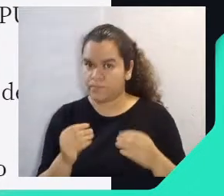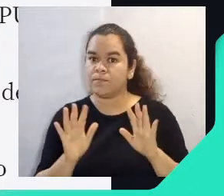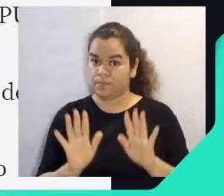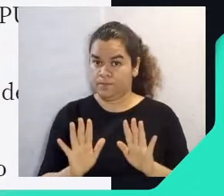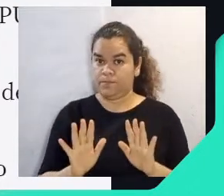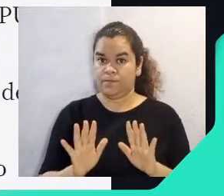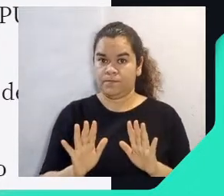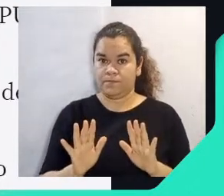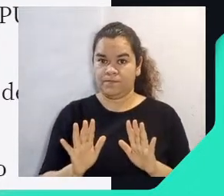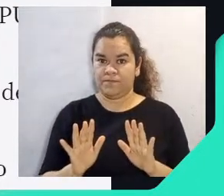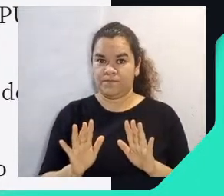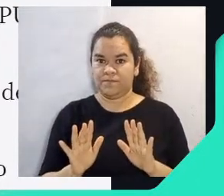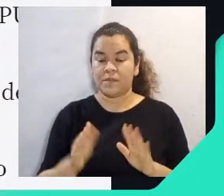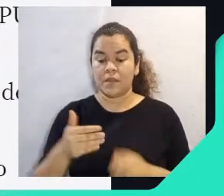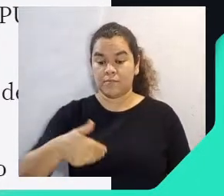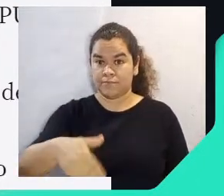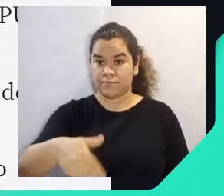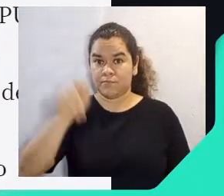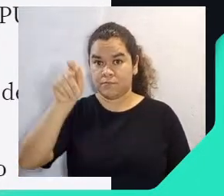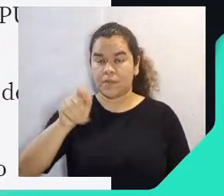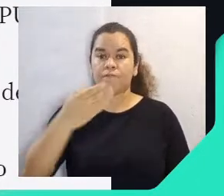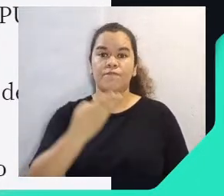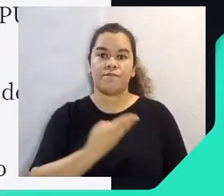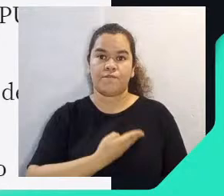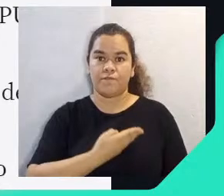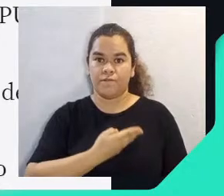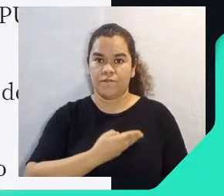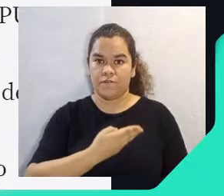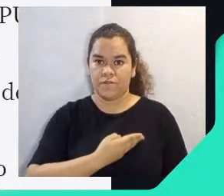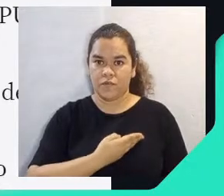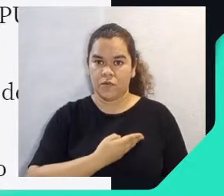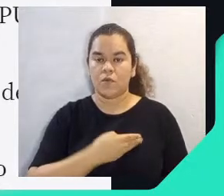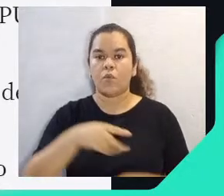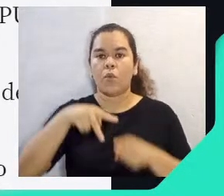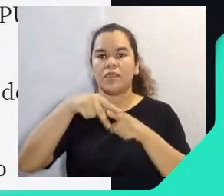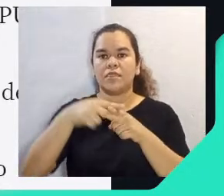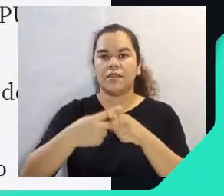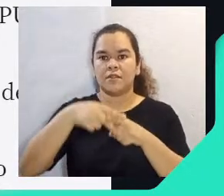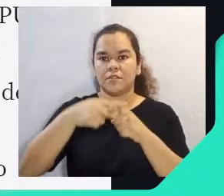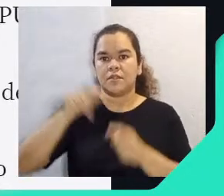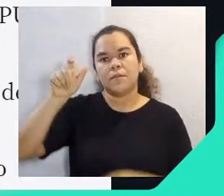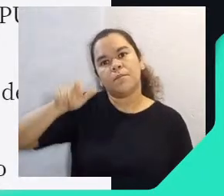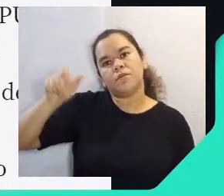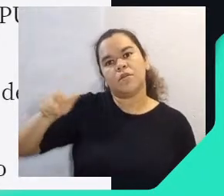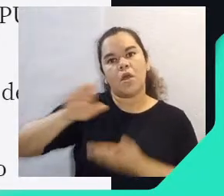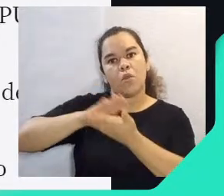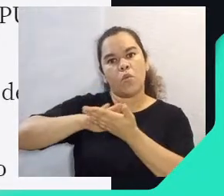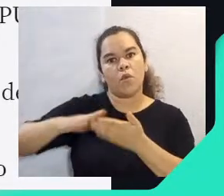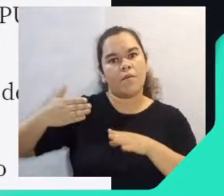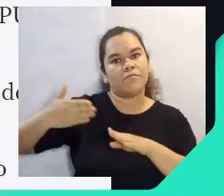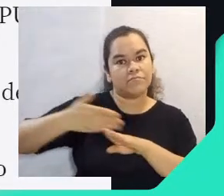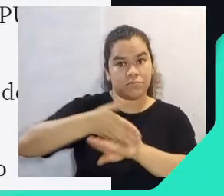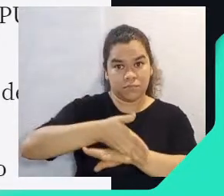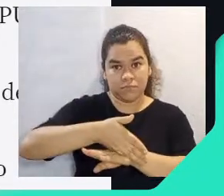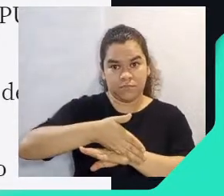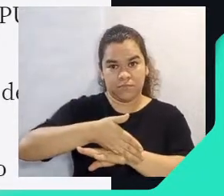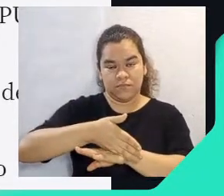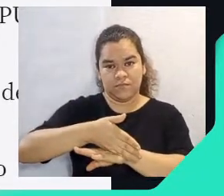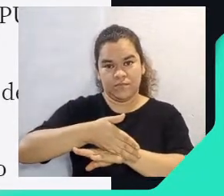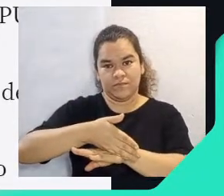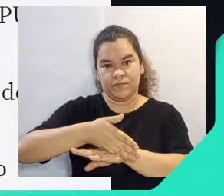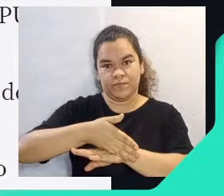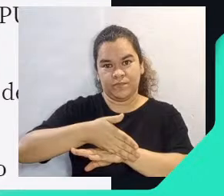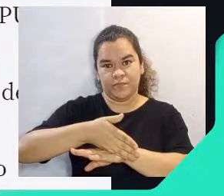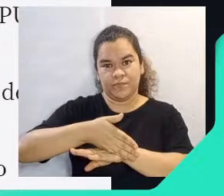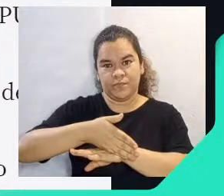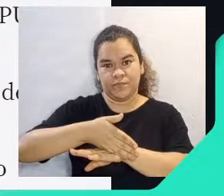Nos vamos a encontrar en febrero con un taller de ingresantes orientado a, es un taller